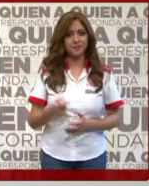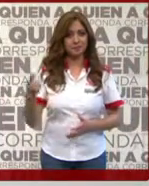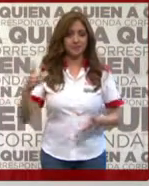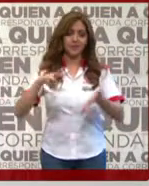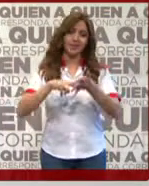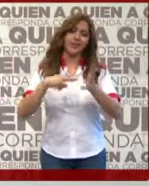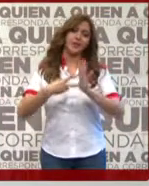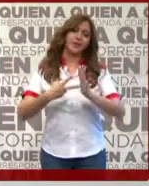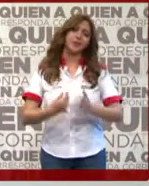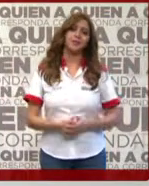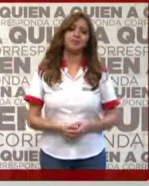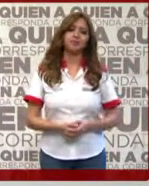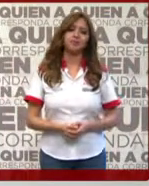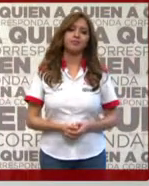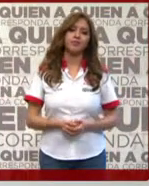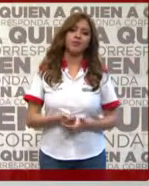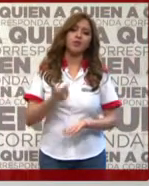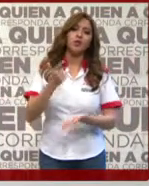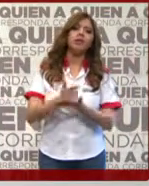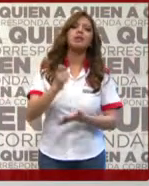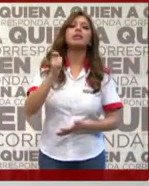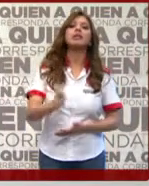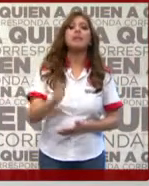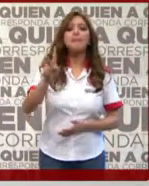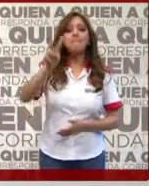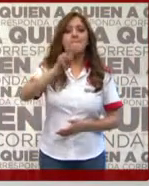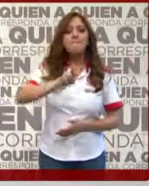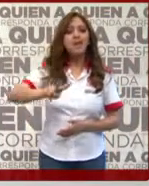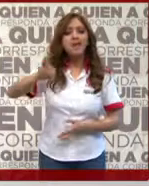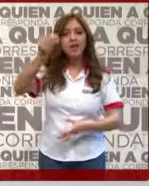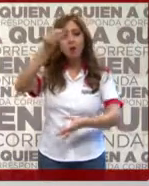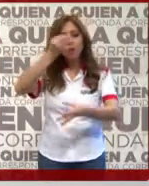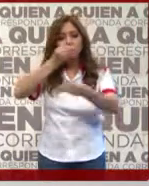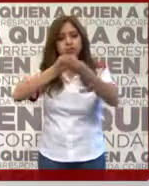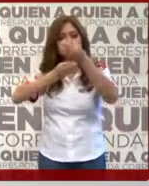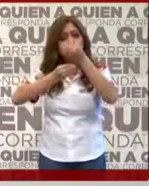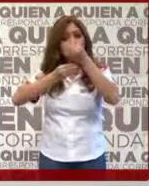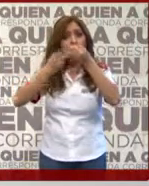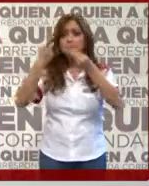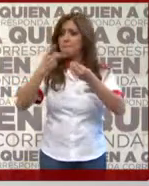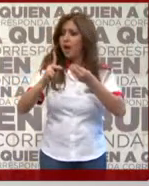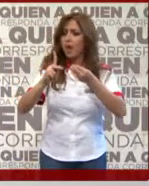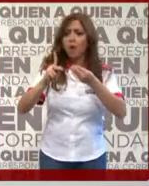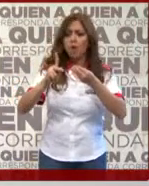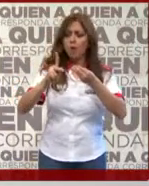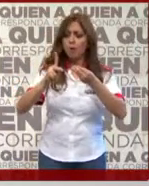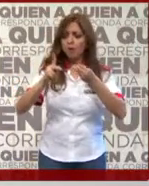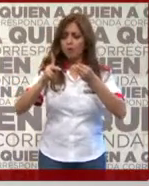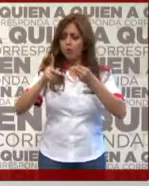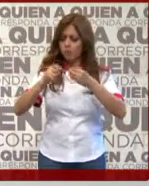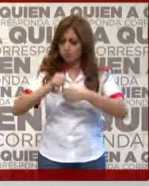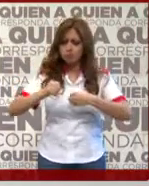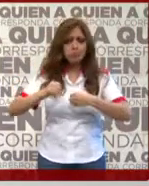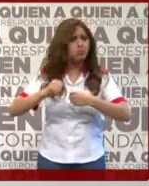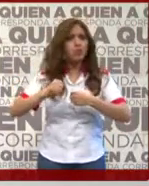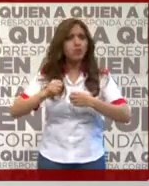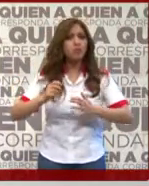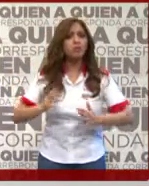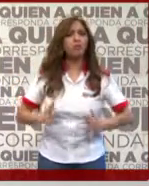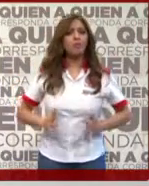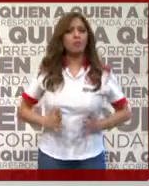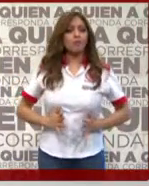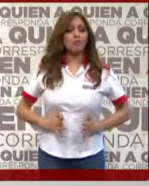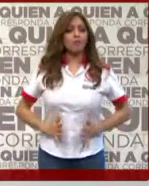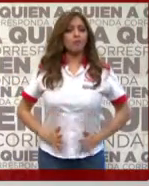ingeniero. Jorge, hoy va a ser un viernes de dragones. No, hombre, sin culpa, sin culpa, sin culpa, hoy vas a comer